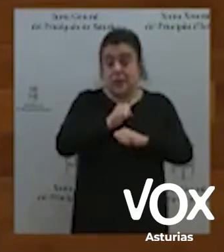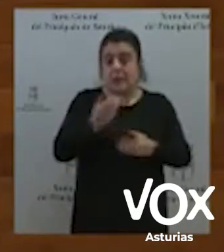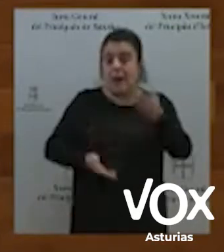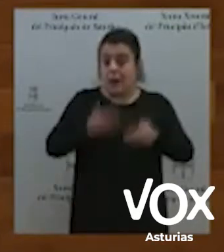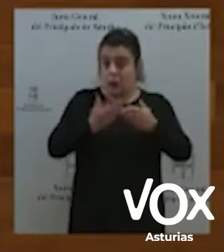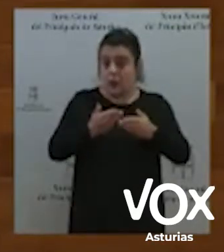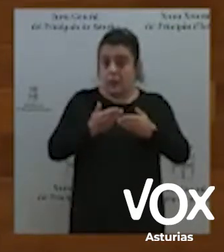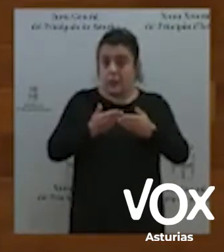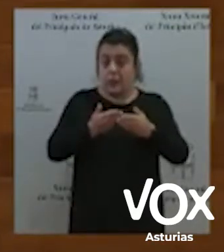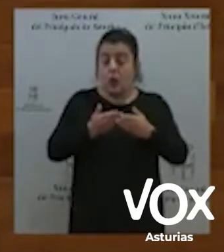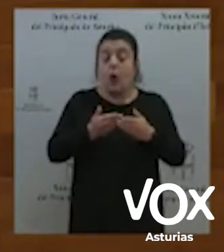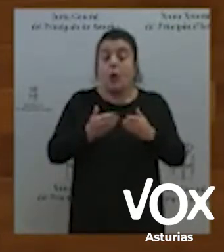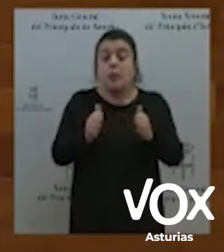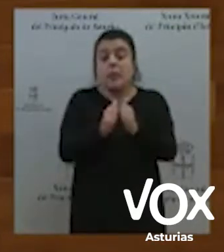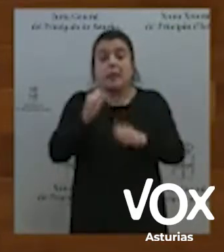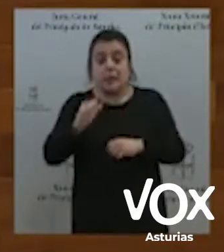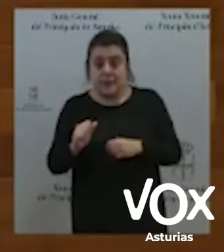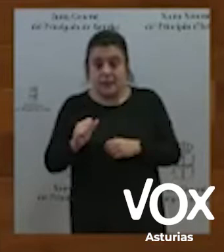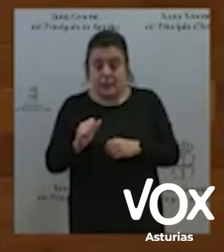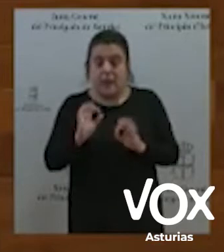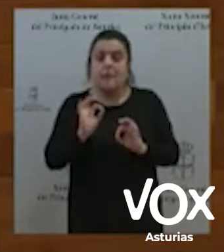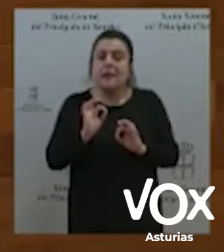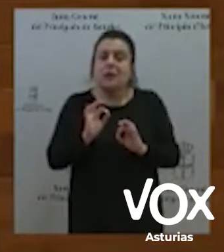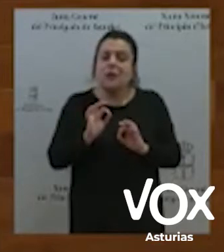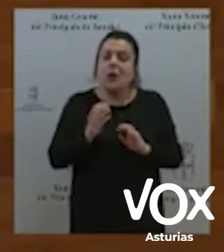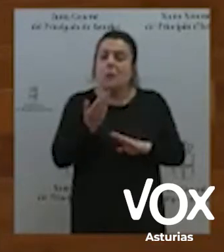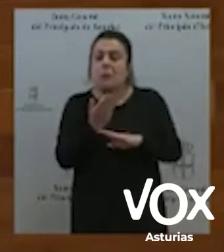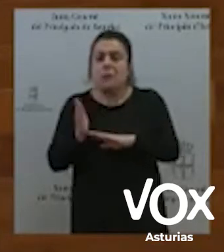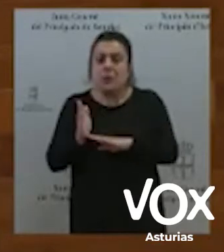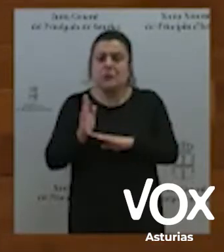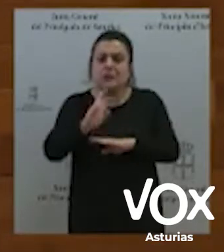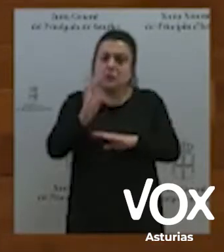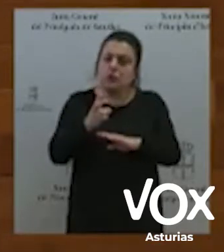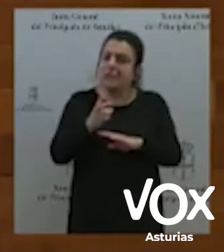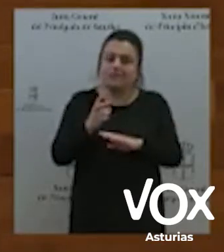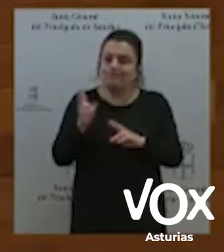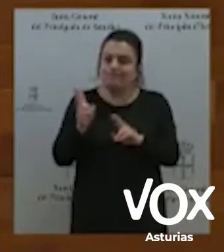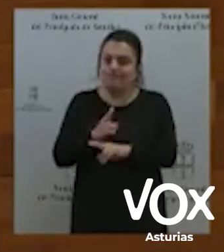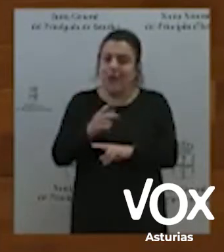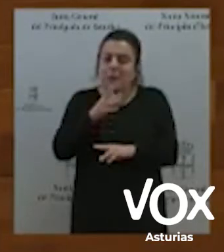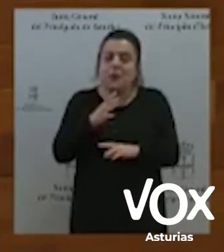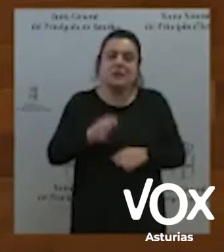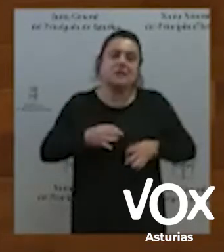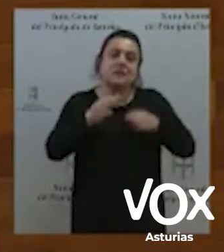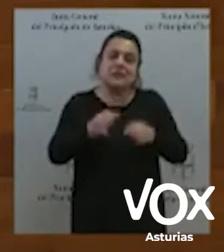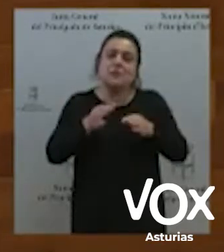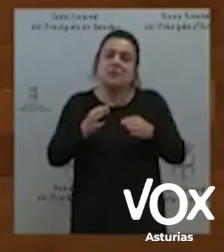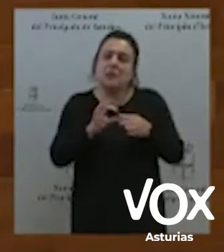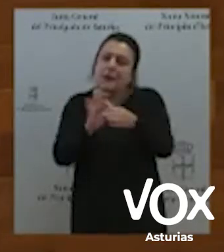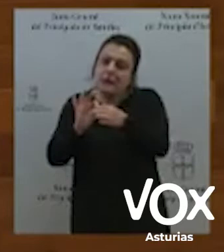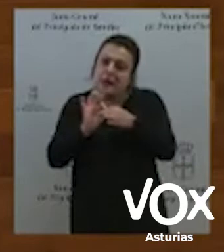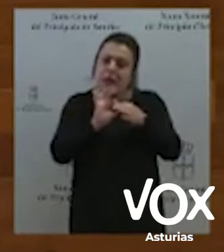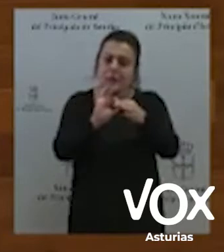descartamos otras porque sus iniciativas siempre aparejan dotaciones satélites que cargan contra los